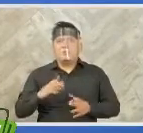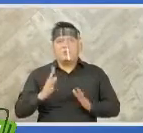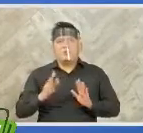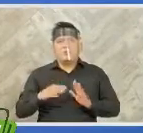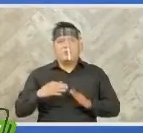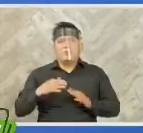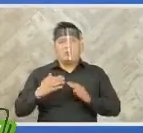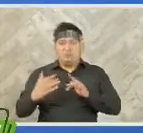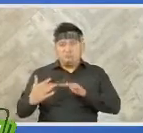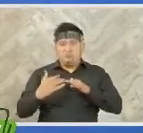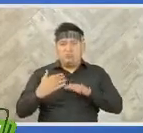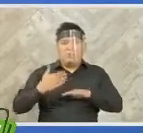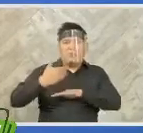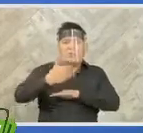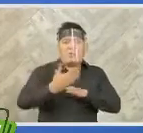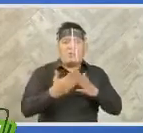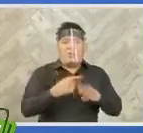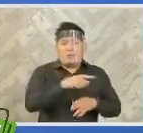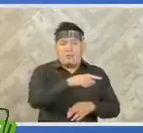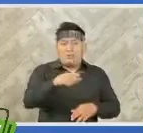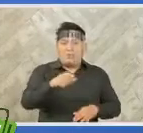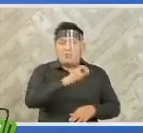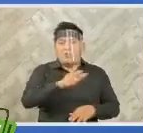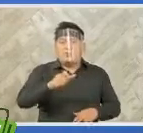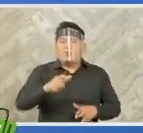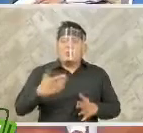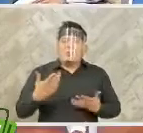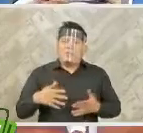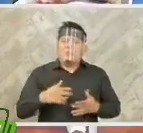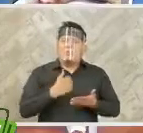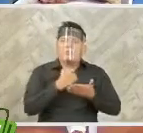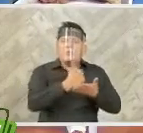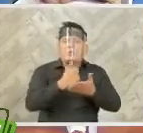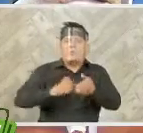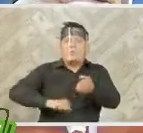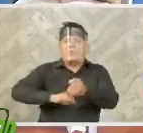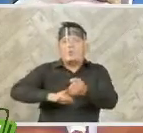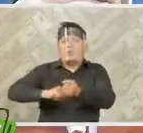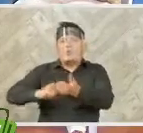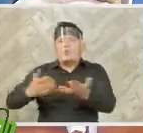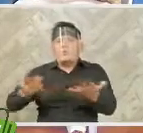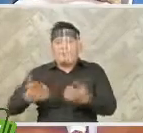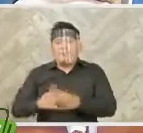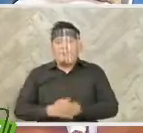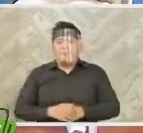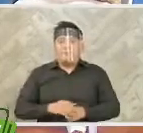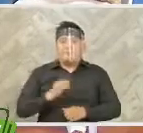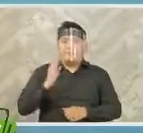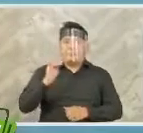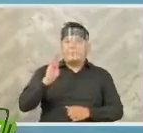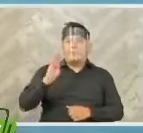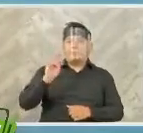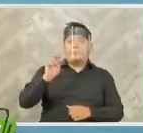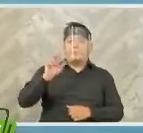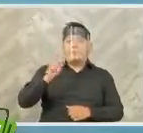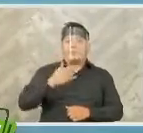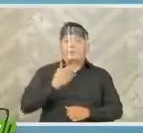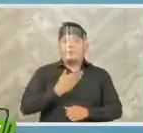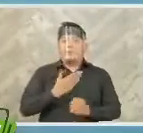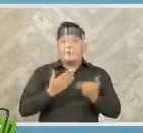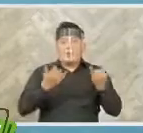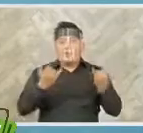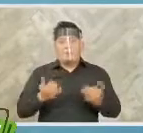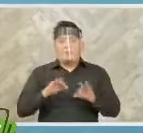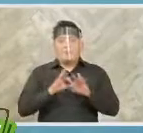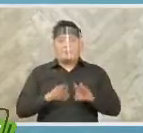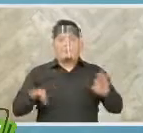un apoyo a todas las víctimas del conflicto armado. Muy bien, Viviana, pues yo creo que lo más importante en este momento de destacar